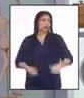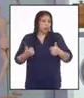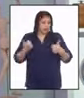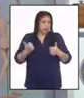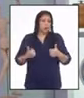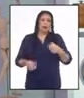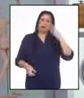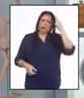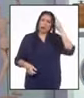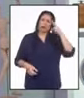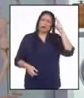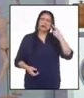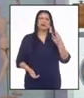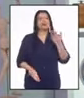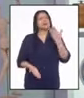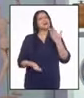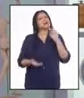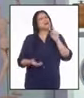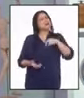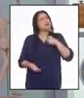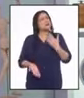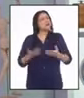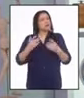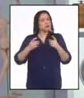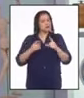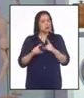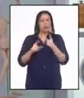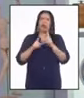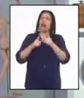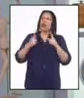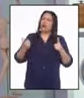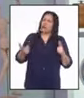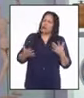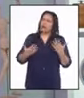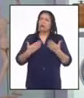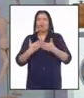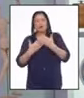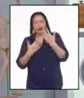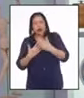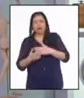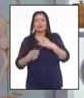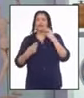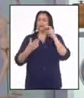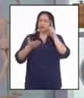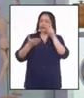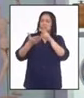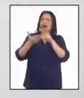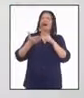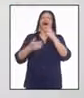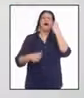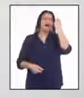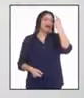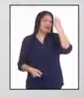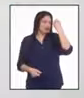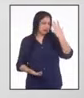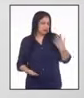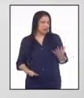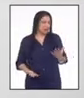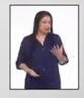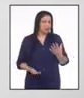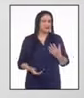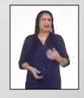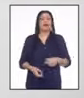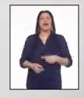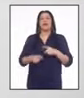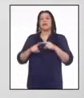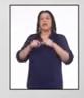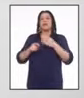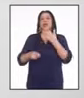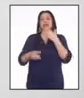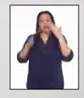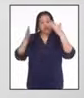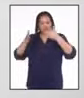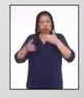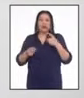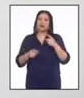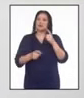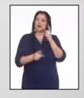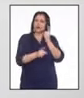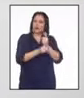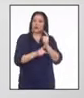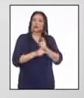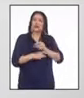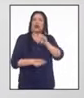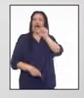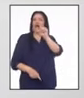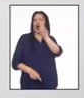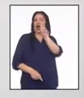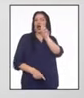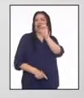usar un lenguaje como más cercano, ¿no? Y que sea entendible por los destinatarios. Así es, Stephanie. La adecuación es